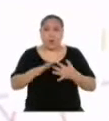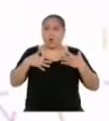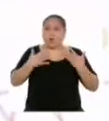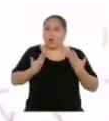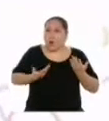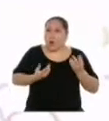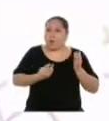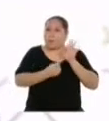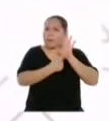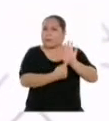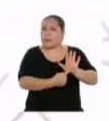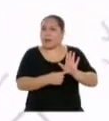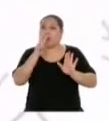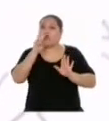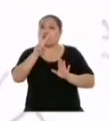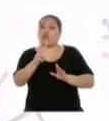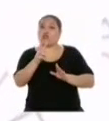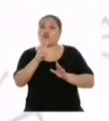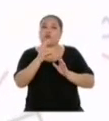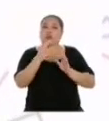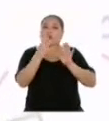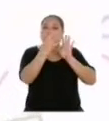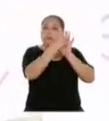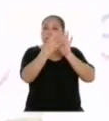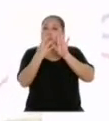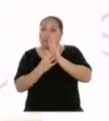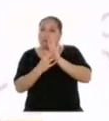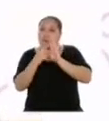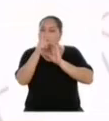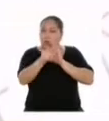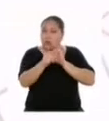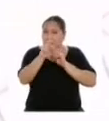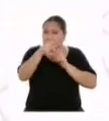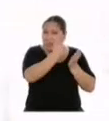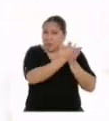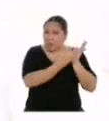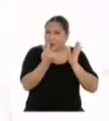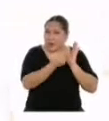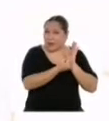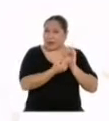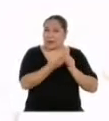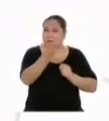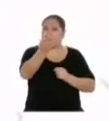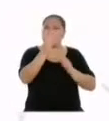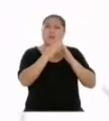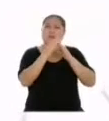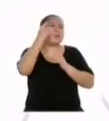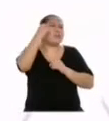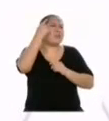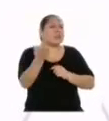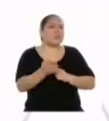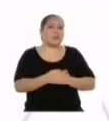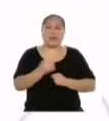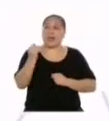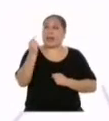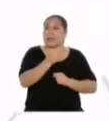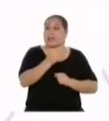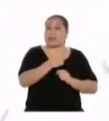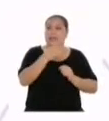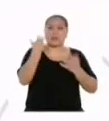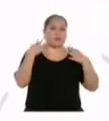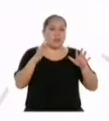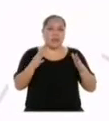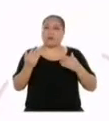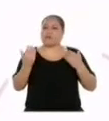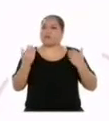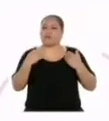¿Podrían presentar dos gráficos para esta parte? ¿Qué dicen en casa? Profesora, este gráfico ya contiene todos